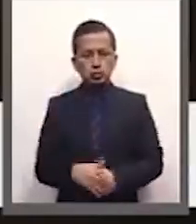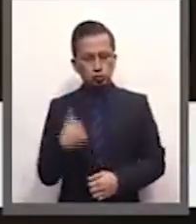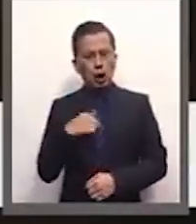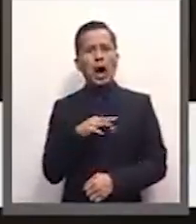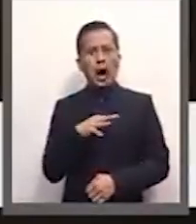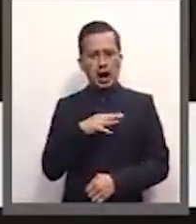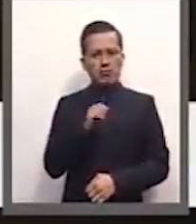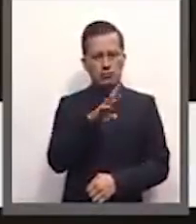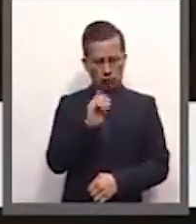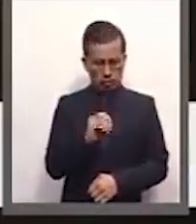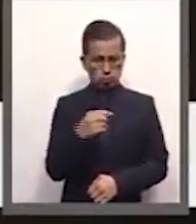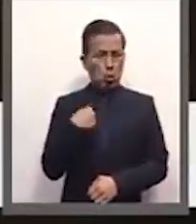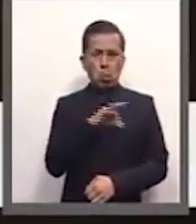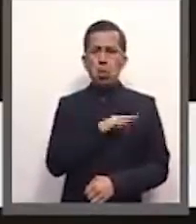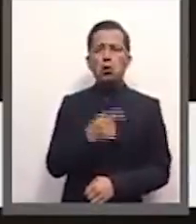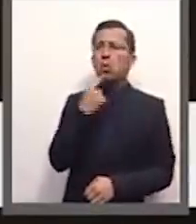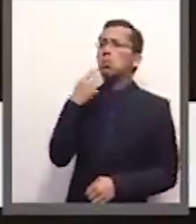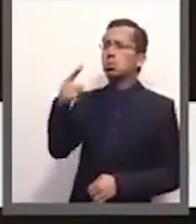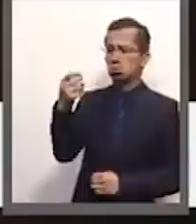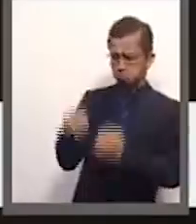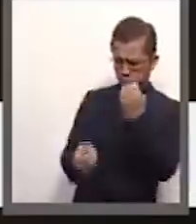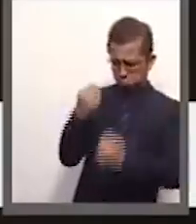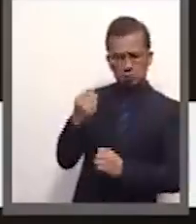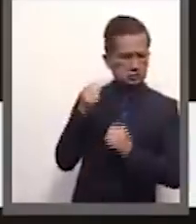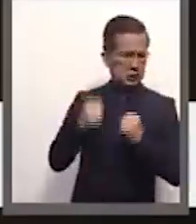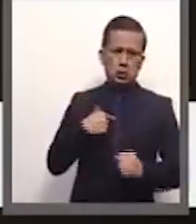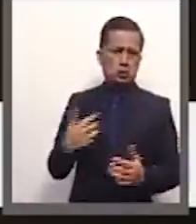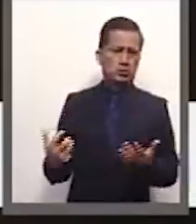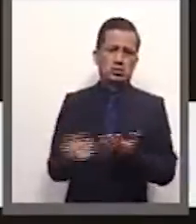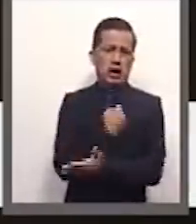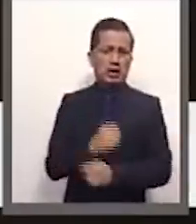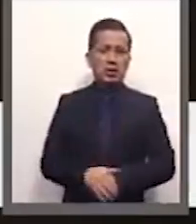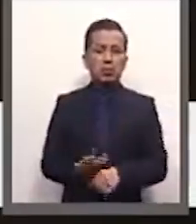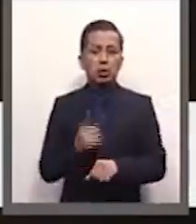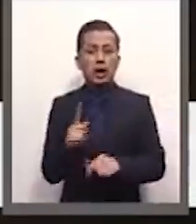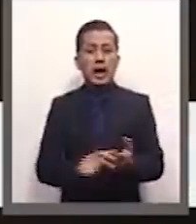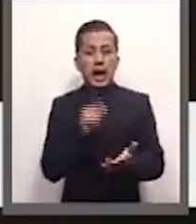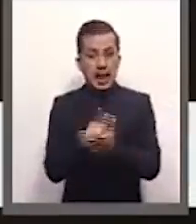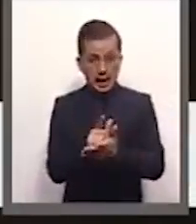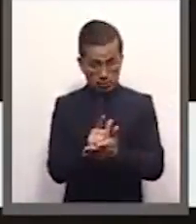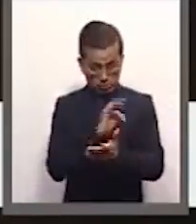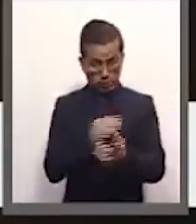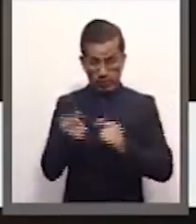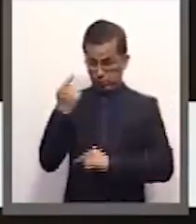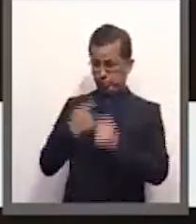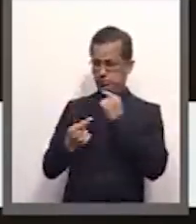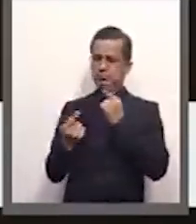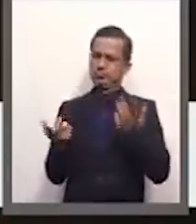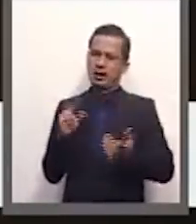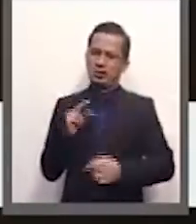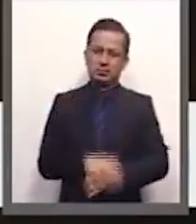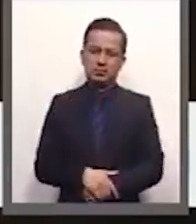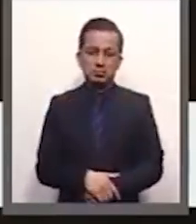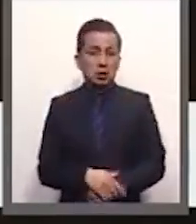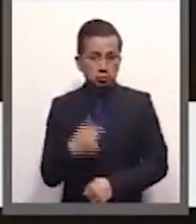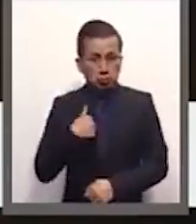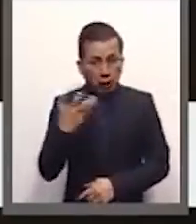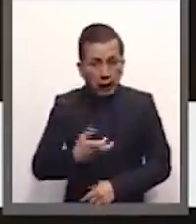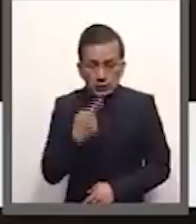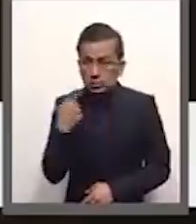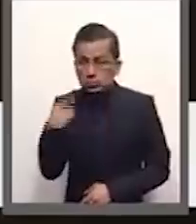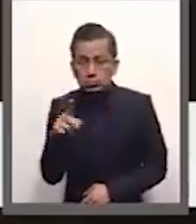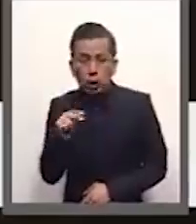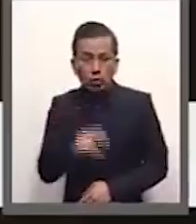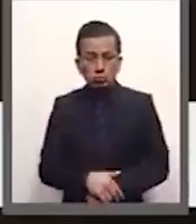no se debe aplicar una ley de manera retroactiva. No lo voy a hacer, Voy a asumir la decisión de esta